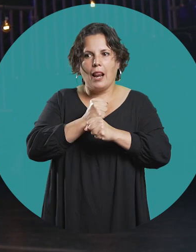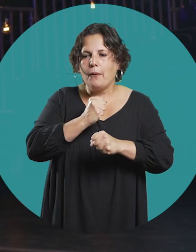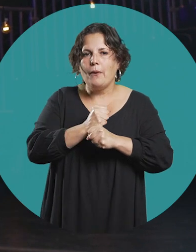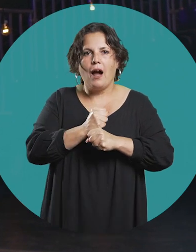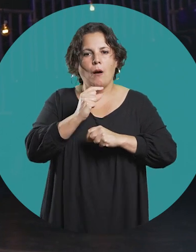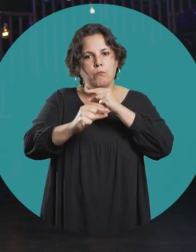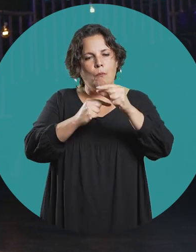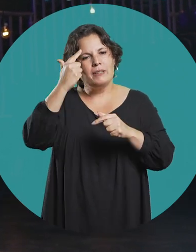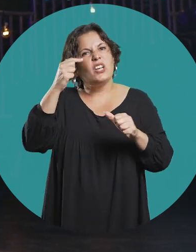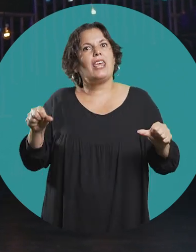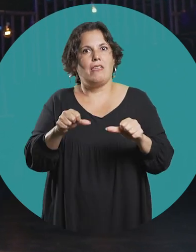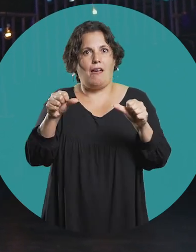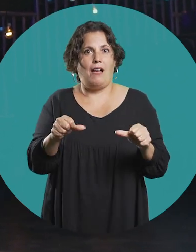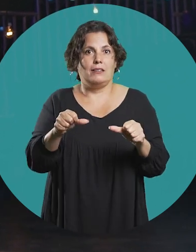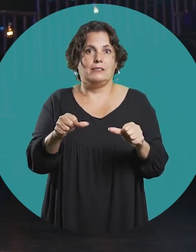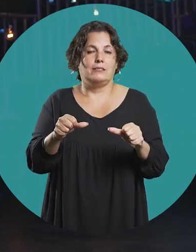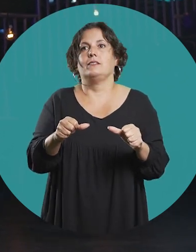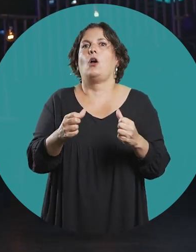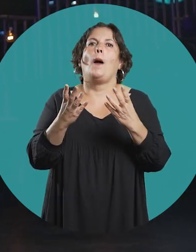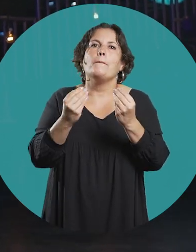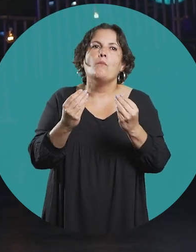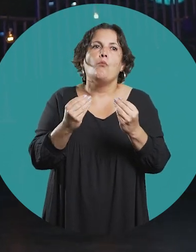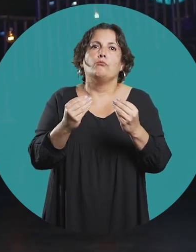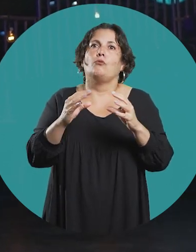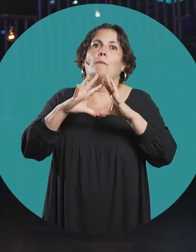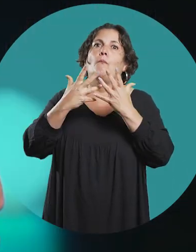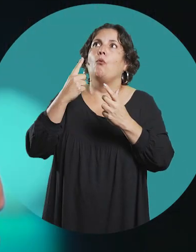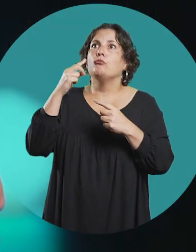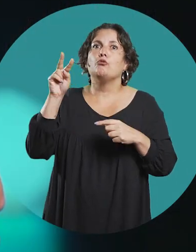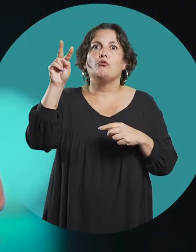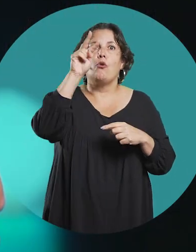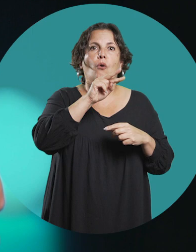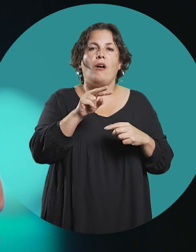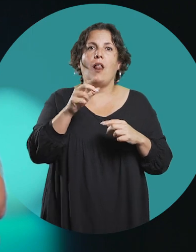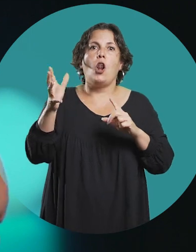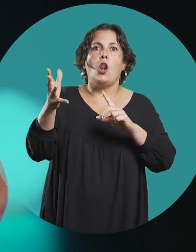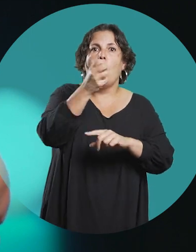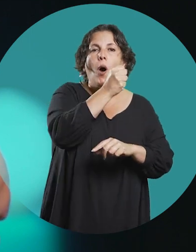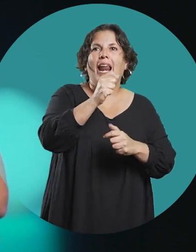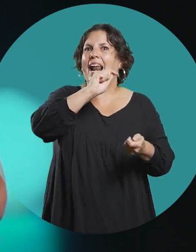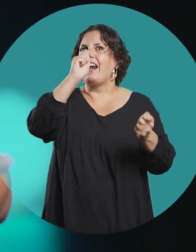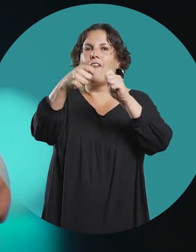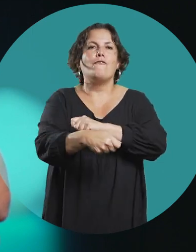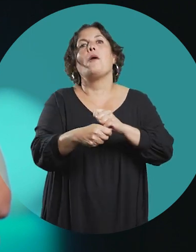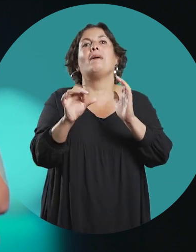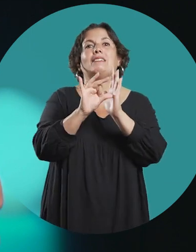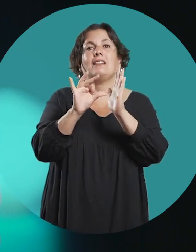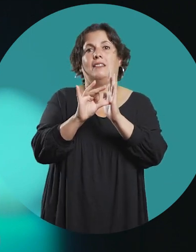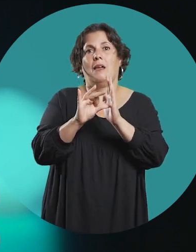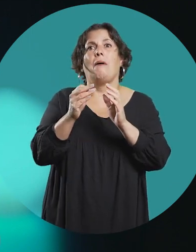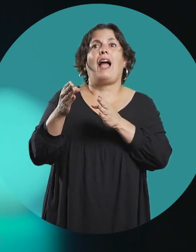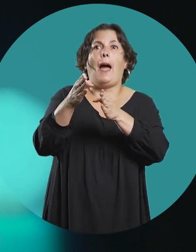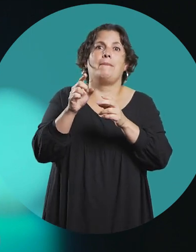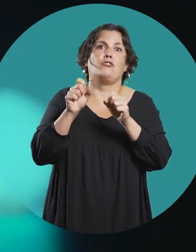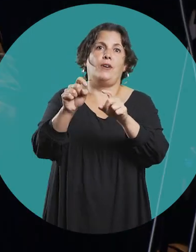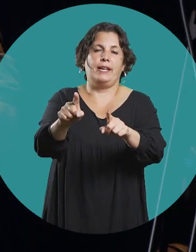van pensando lo que hacen. Con un montón de partes del mundo que lograron hacer una reforma más sistémica fueron por ese